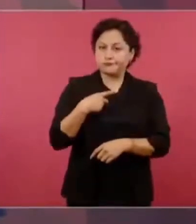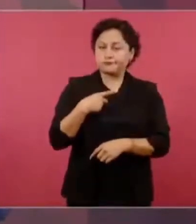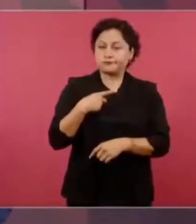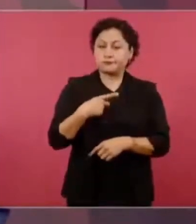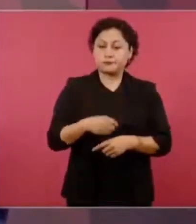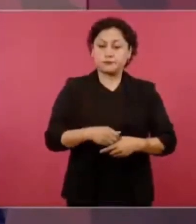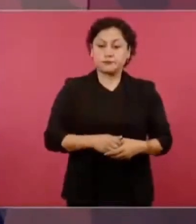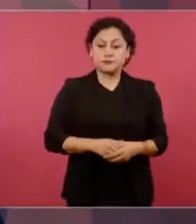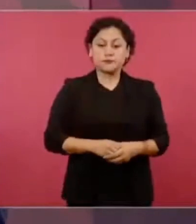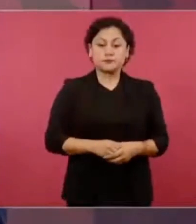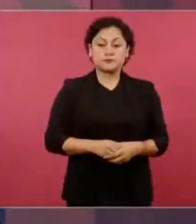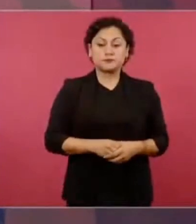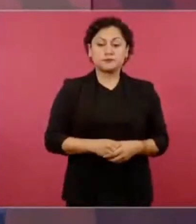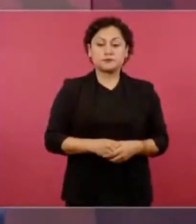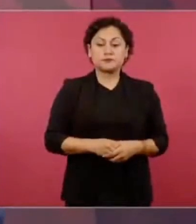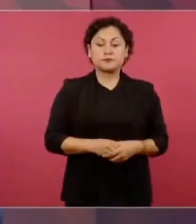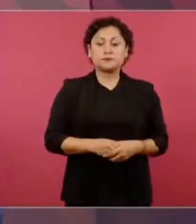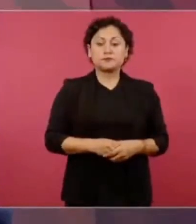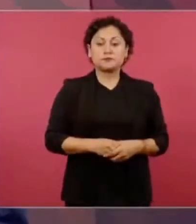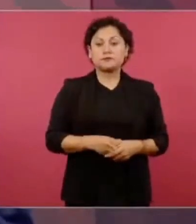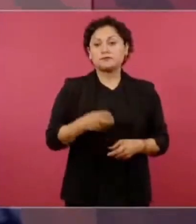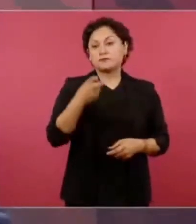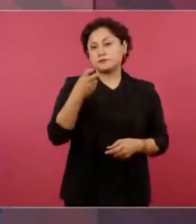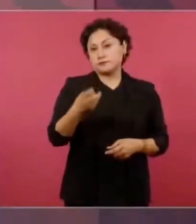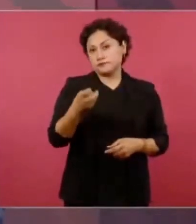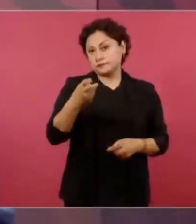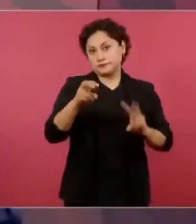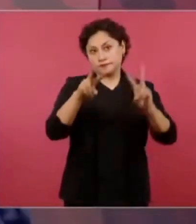eso es urgente.